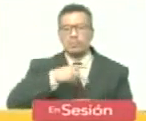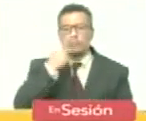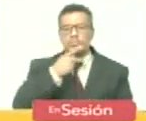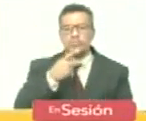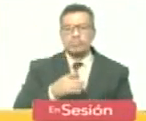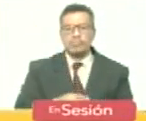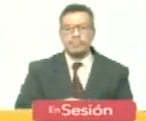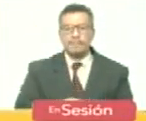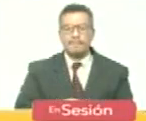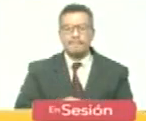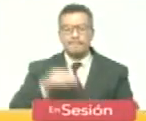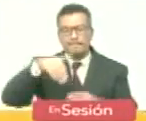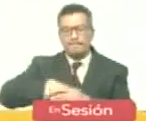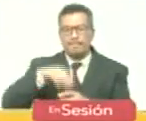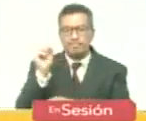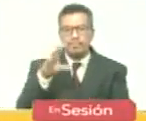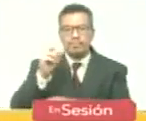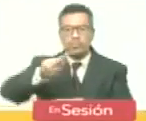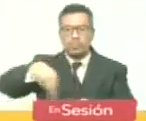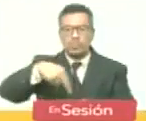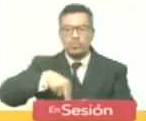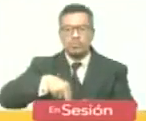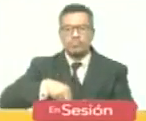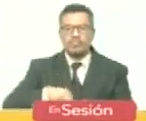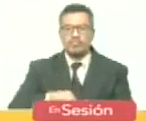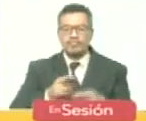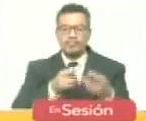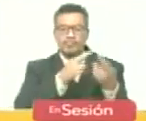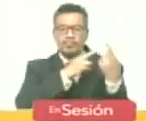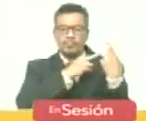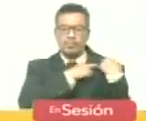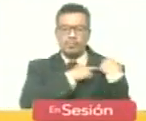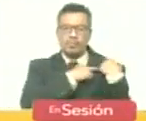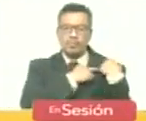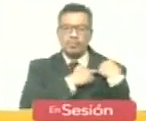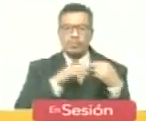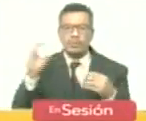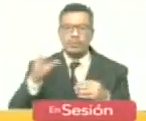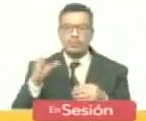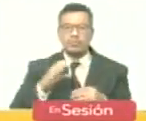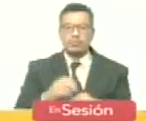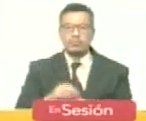fue electo diputado al Congreso Nacional en representación del Distrito Federal